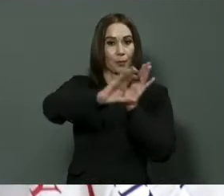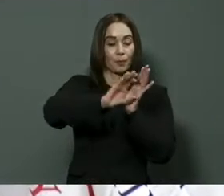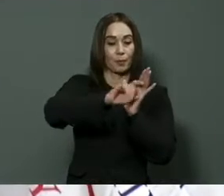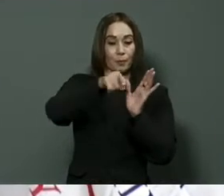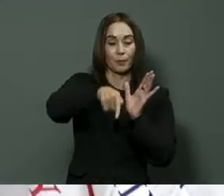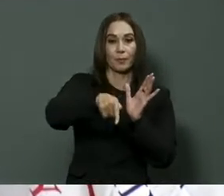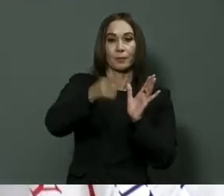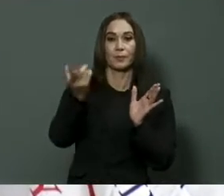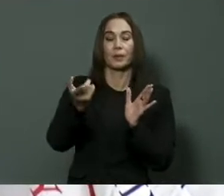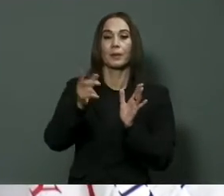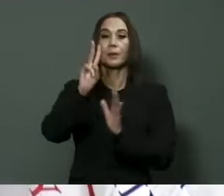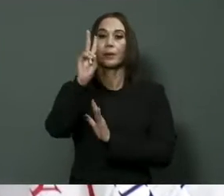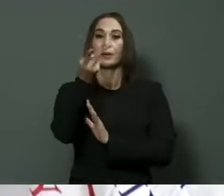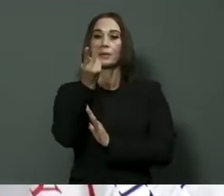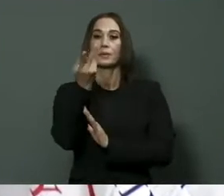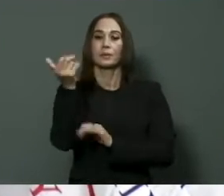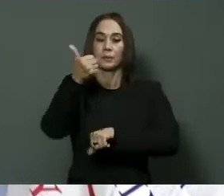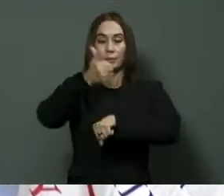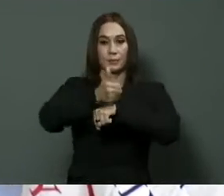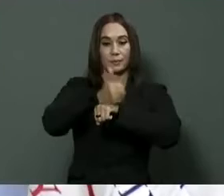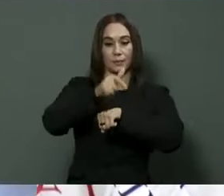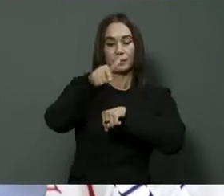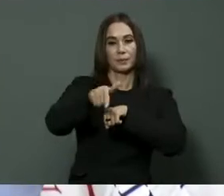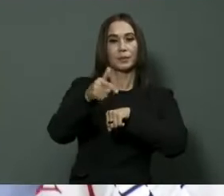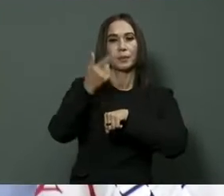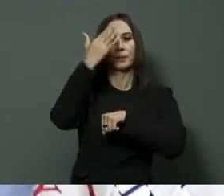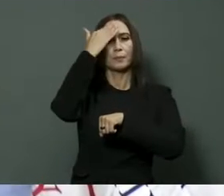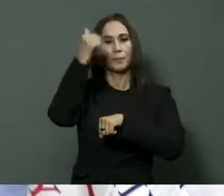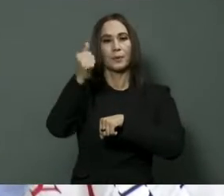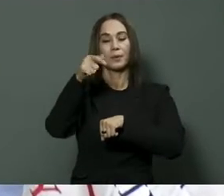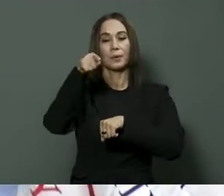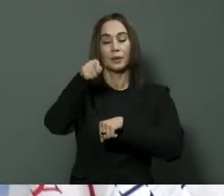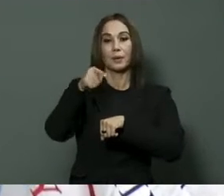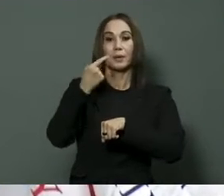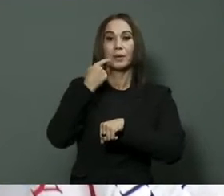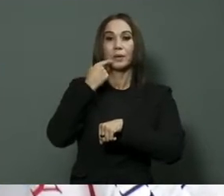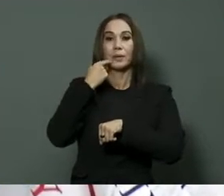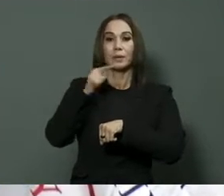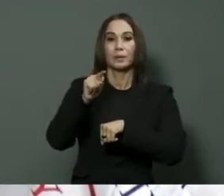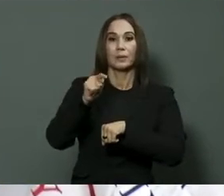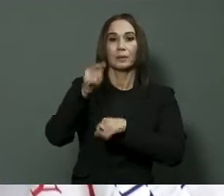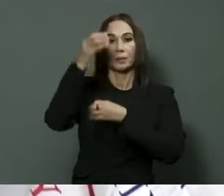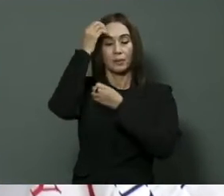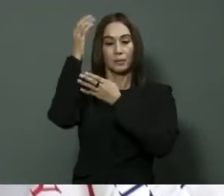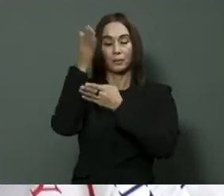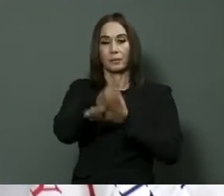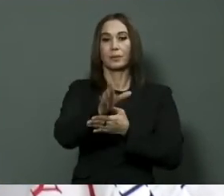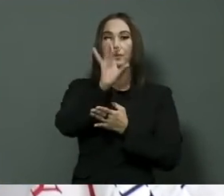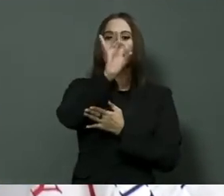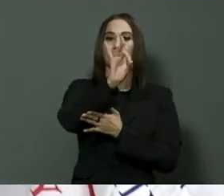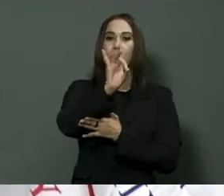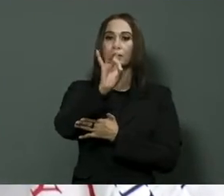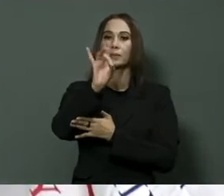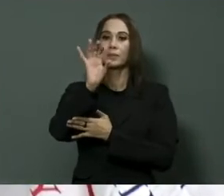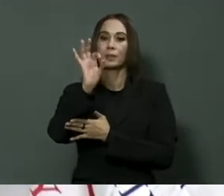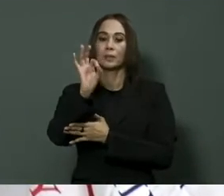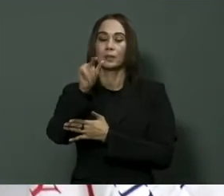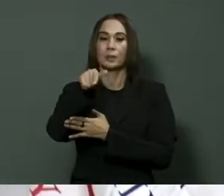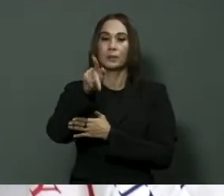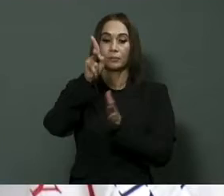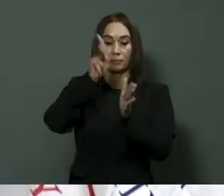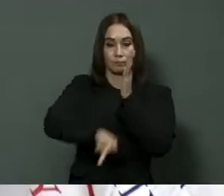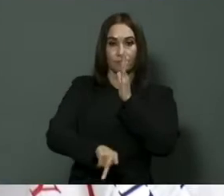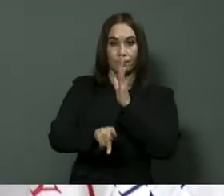para esta segunda intervención debido a que las estadísticas indican que el 89% de los homicidios que